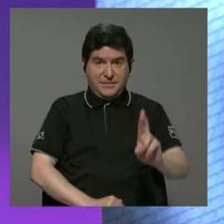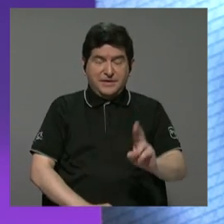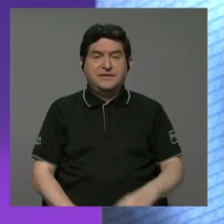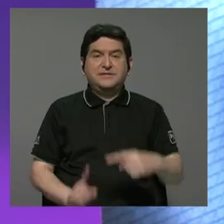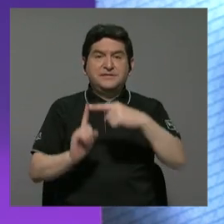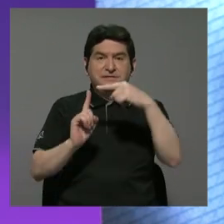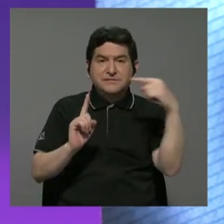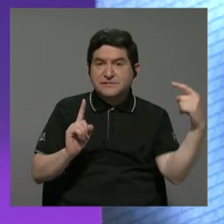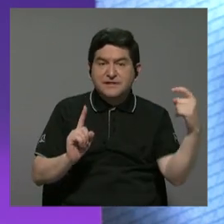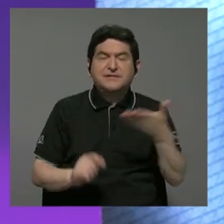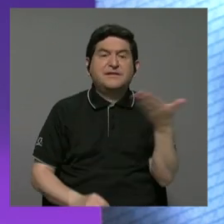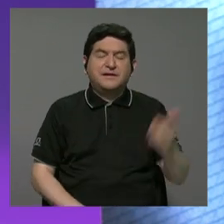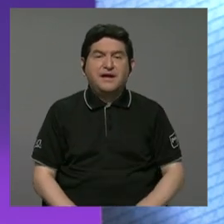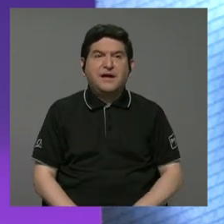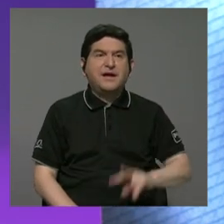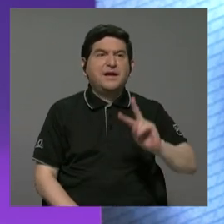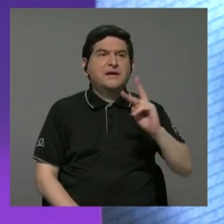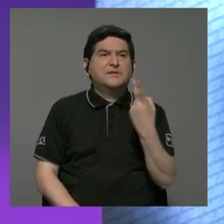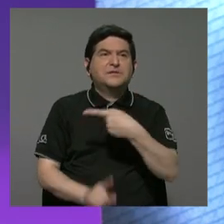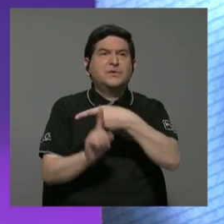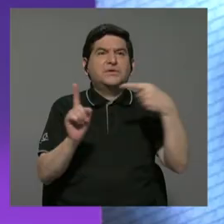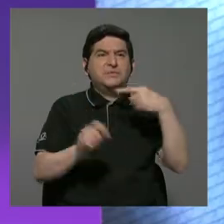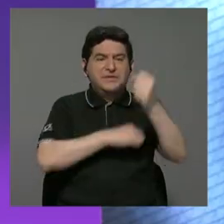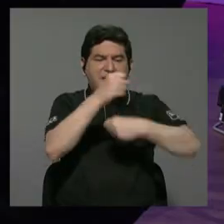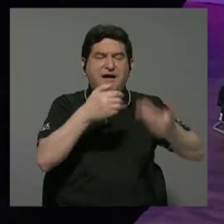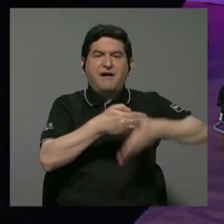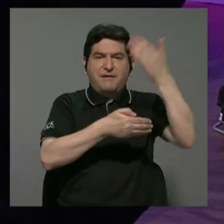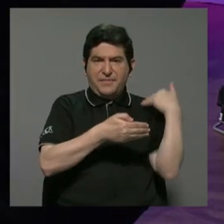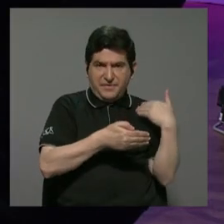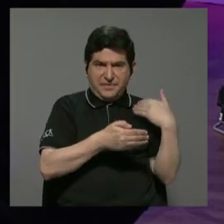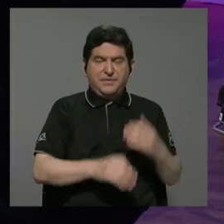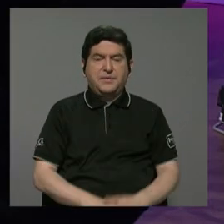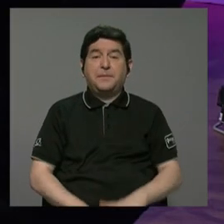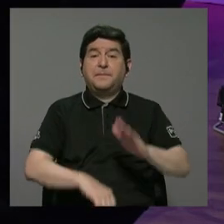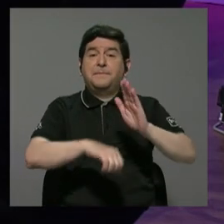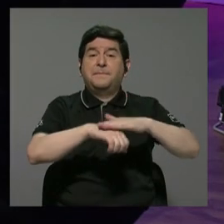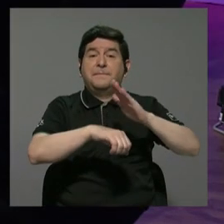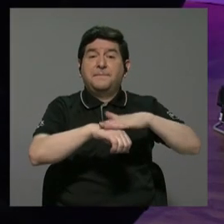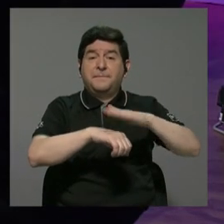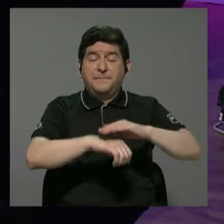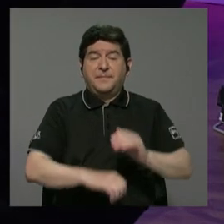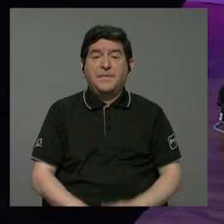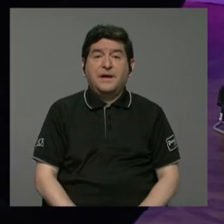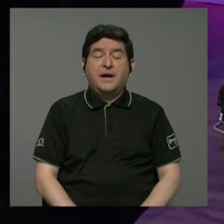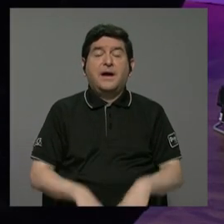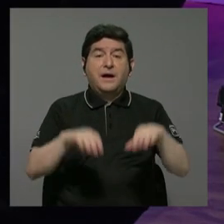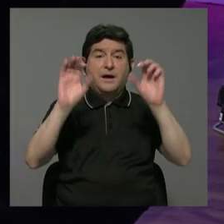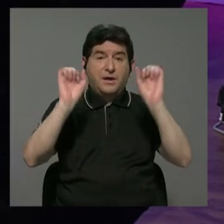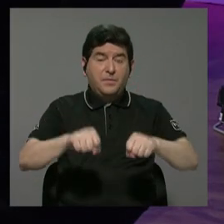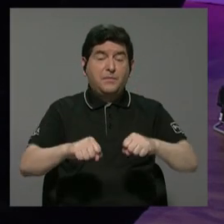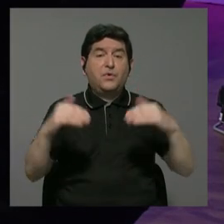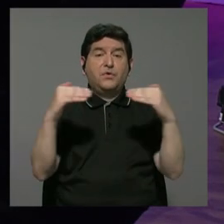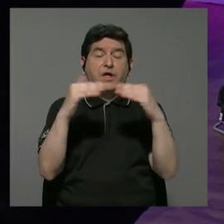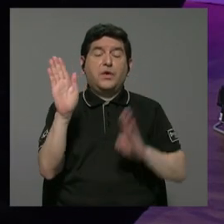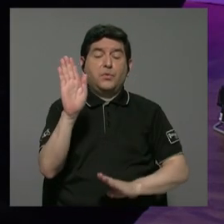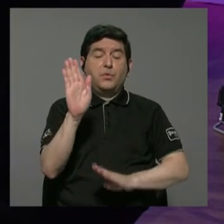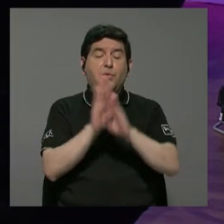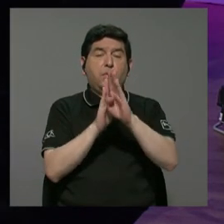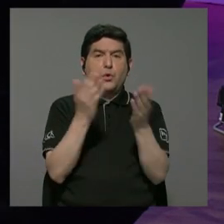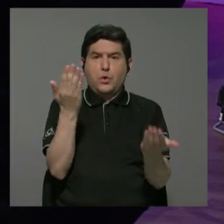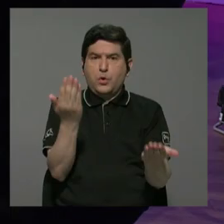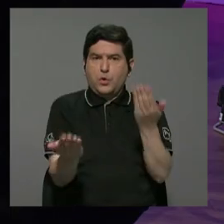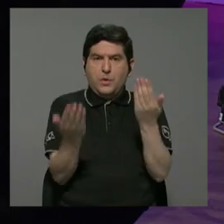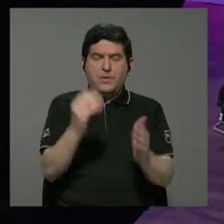partir de la segunda mitad del siglo anterior, y que eso le permitió, entre otras cosas, alcanzar niveles de desarrollo